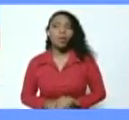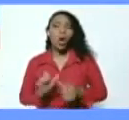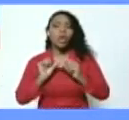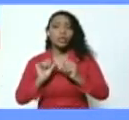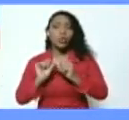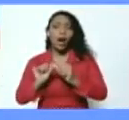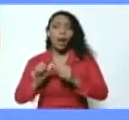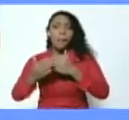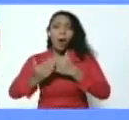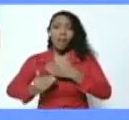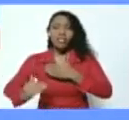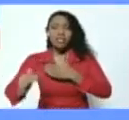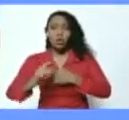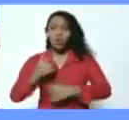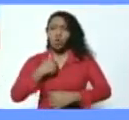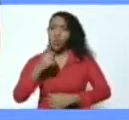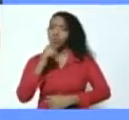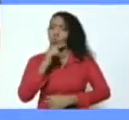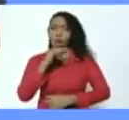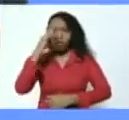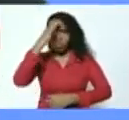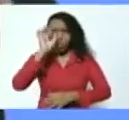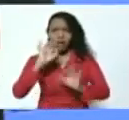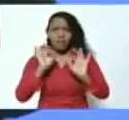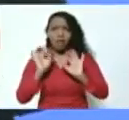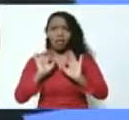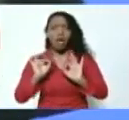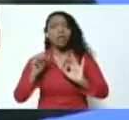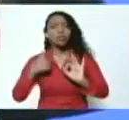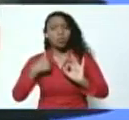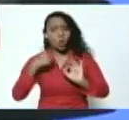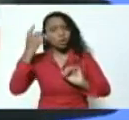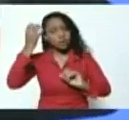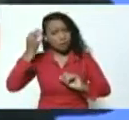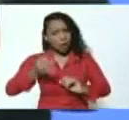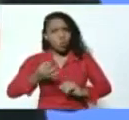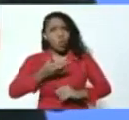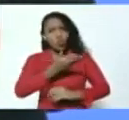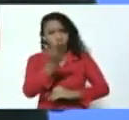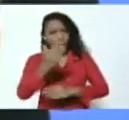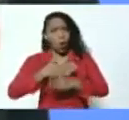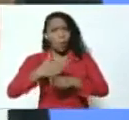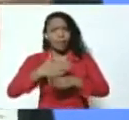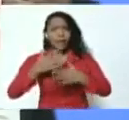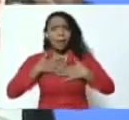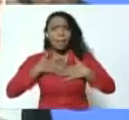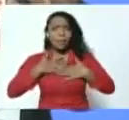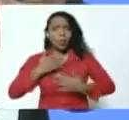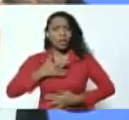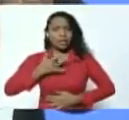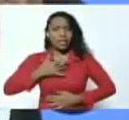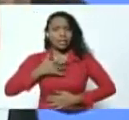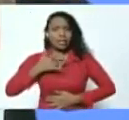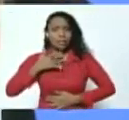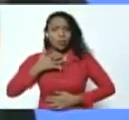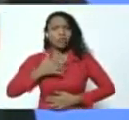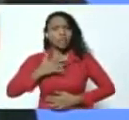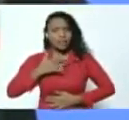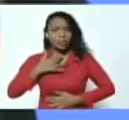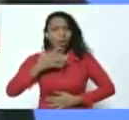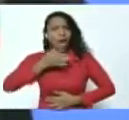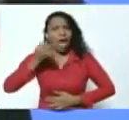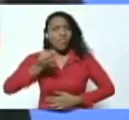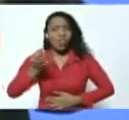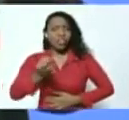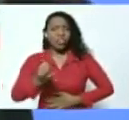Seguiremos avanzando, ¿no? Yo no tengo ninguna duda, estoy seguro que ustedes comparten eso conmigo porque lo sentimos en la